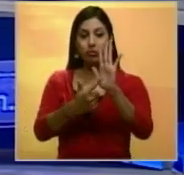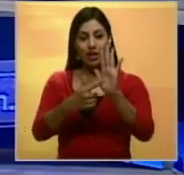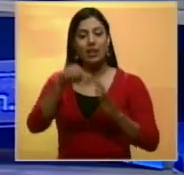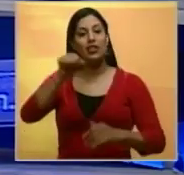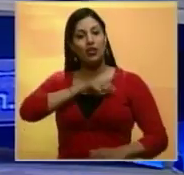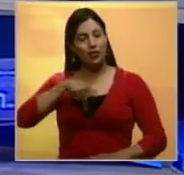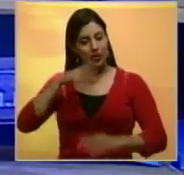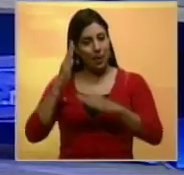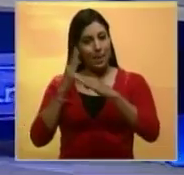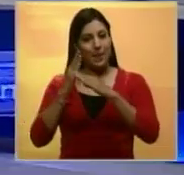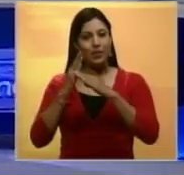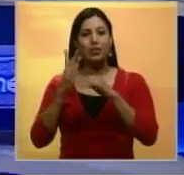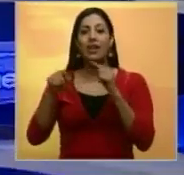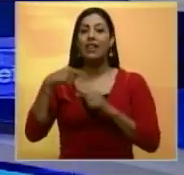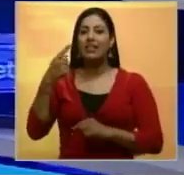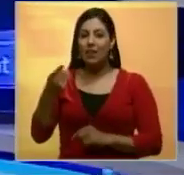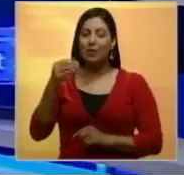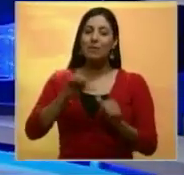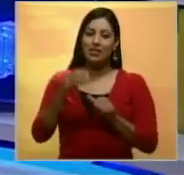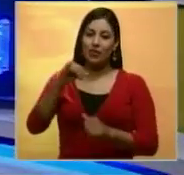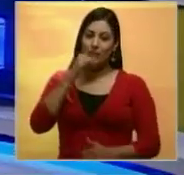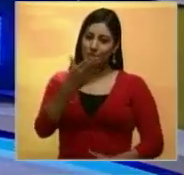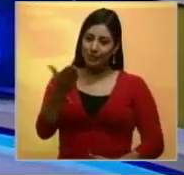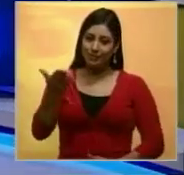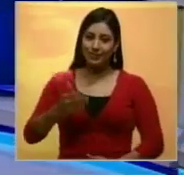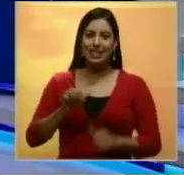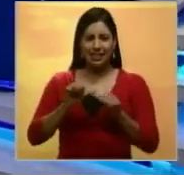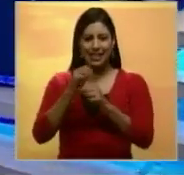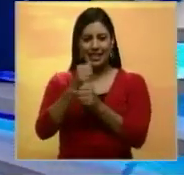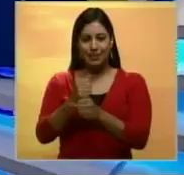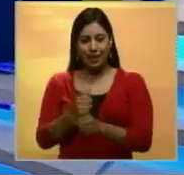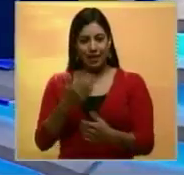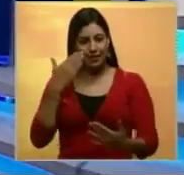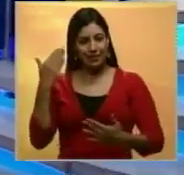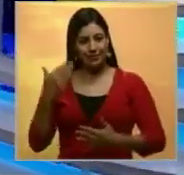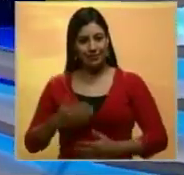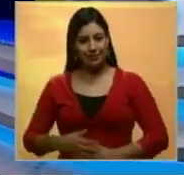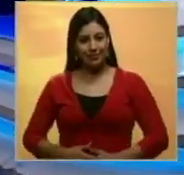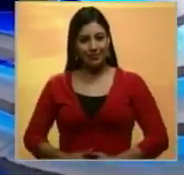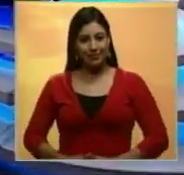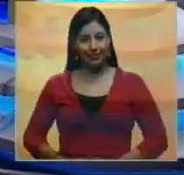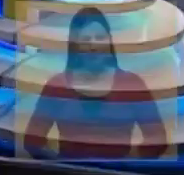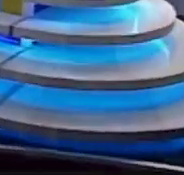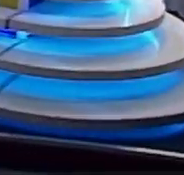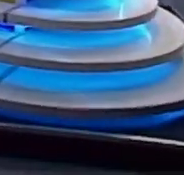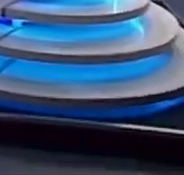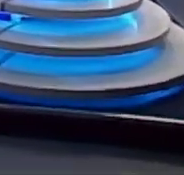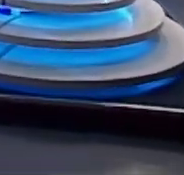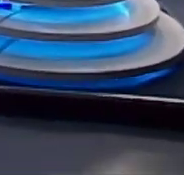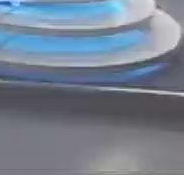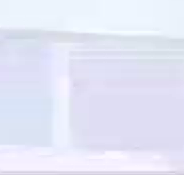vamos a hacer una nueva pausa. Al regreso seguimos con más información. Quédense con nosotras.